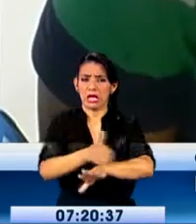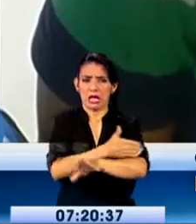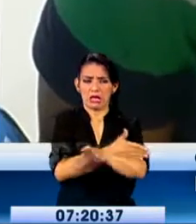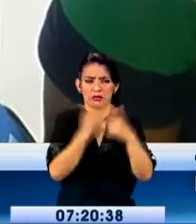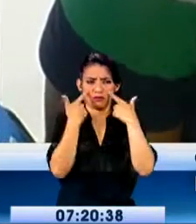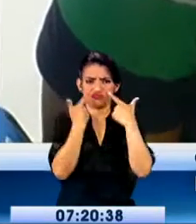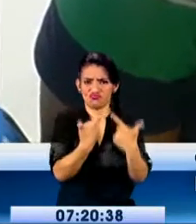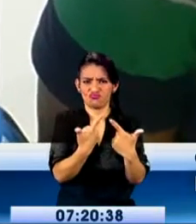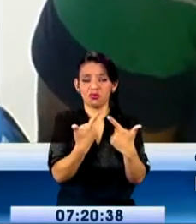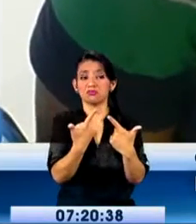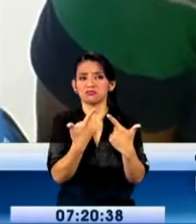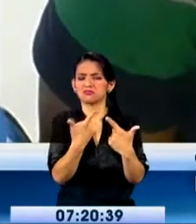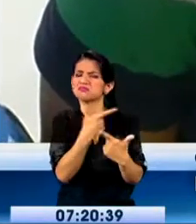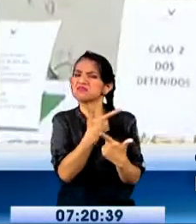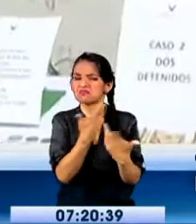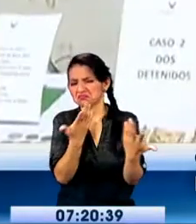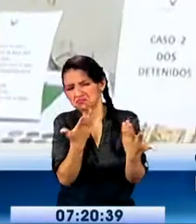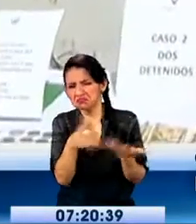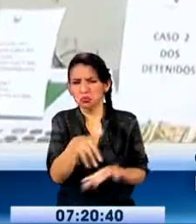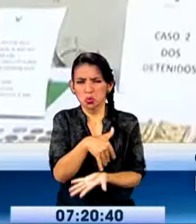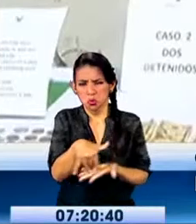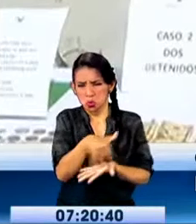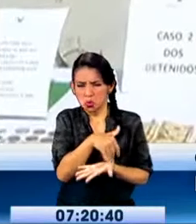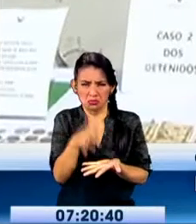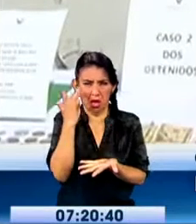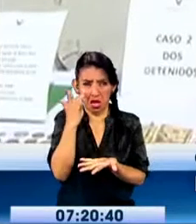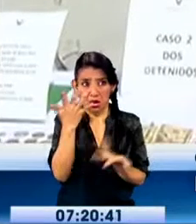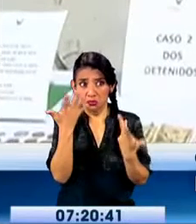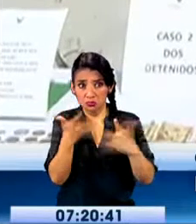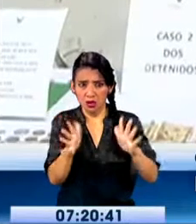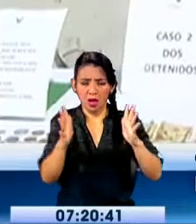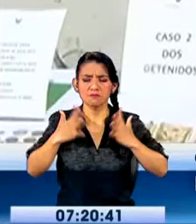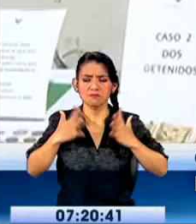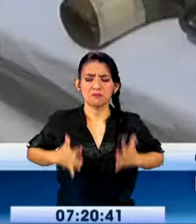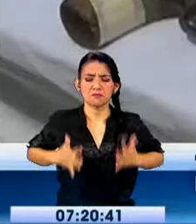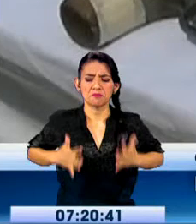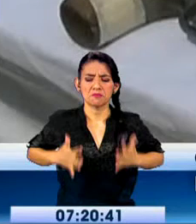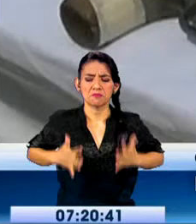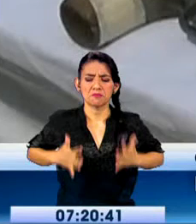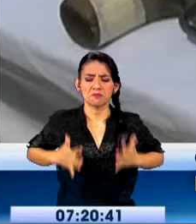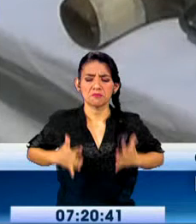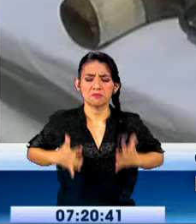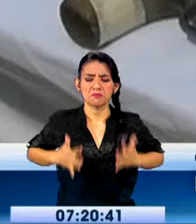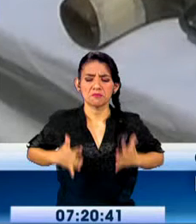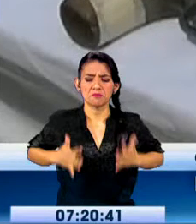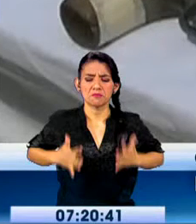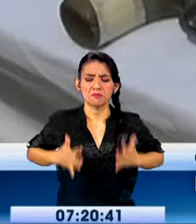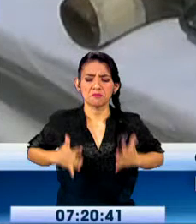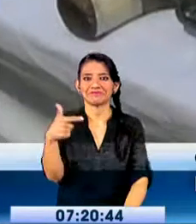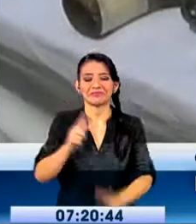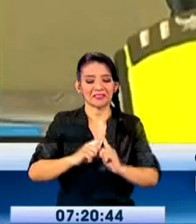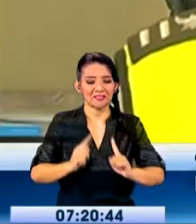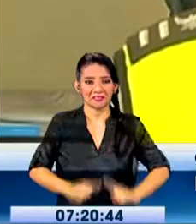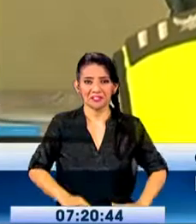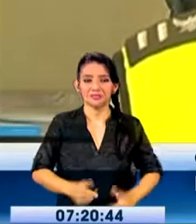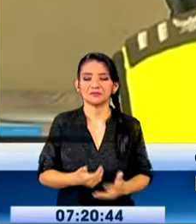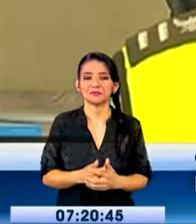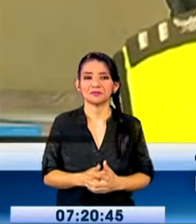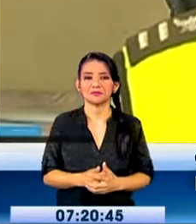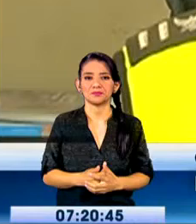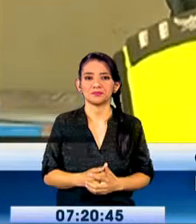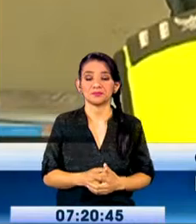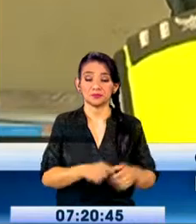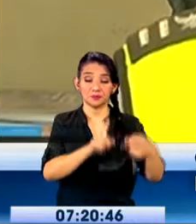agentes del orden, en actitud sospechosa. Y luego de ser revisados, saltó la evidencia, al igual que los antecedentes. De un